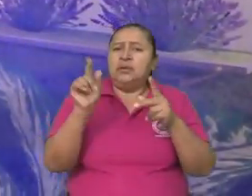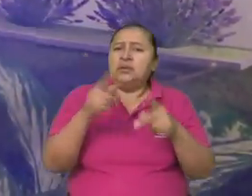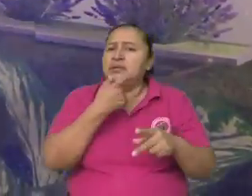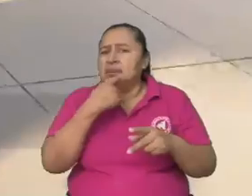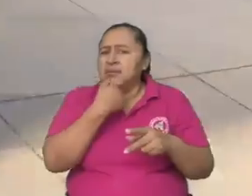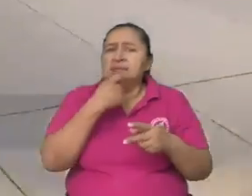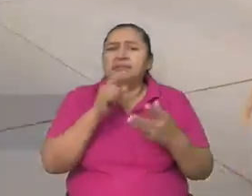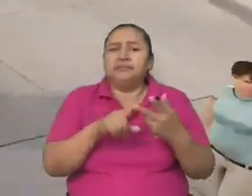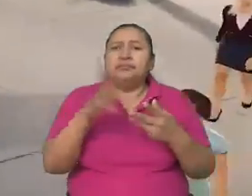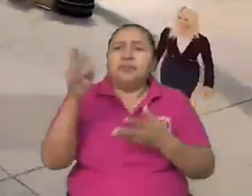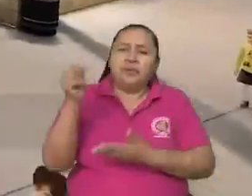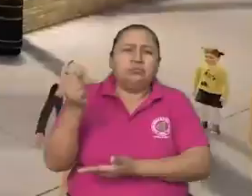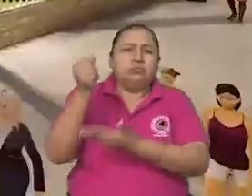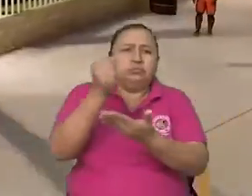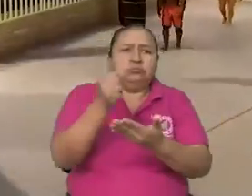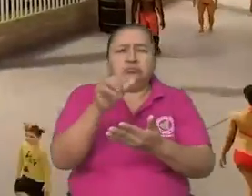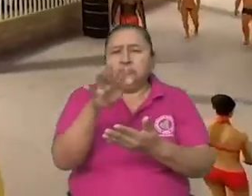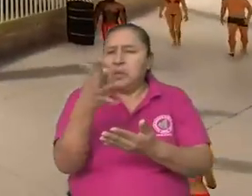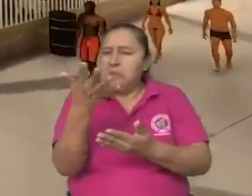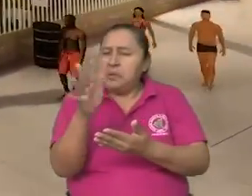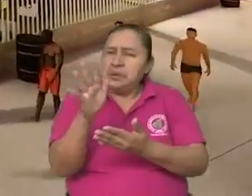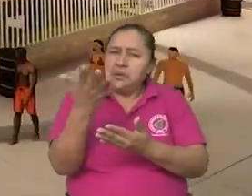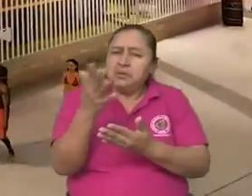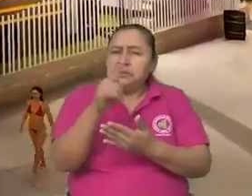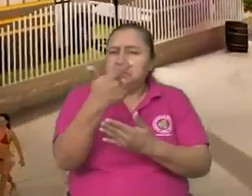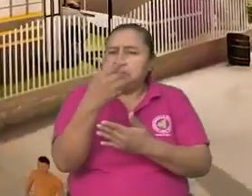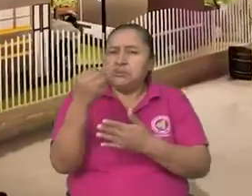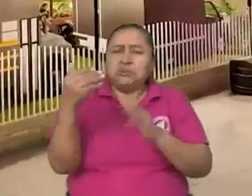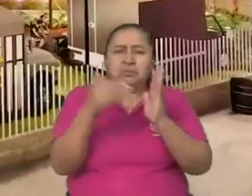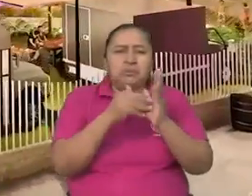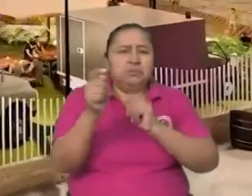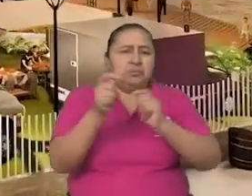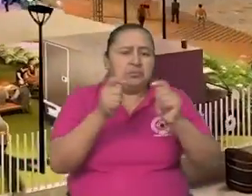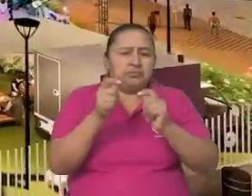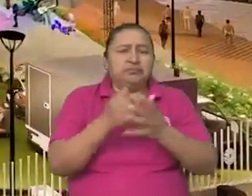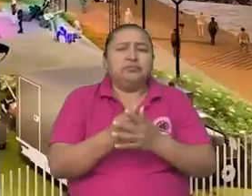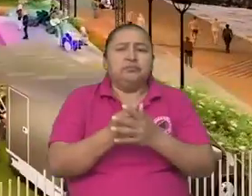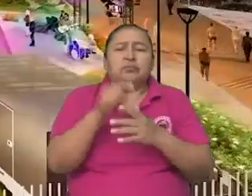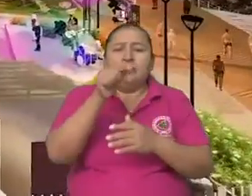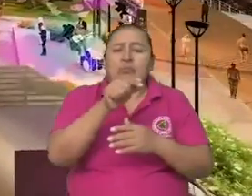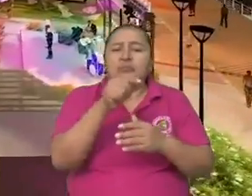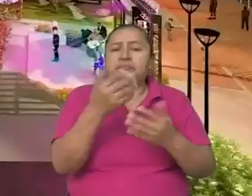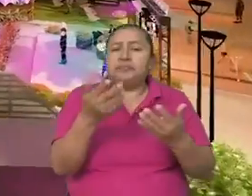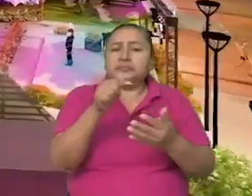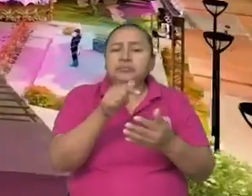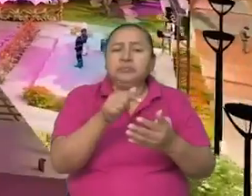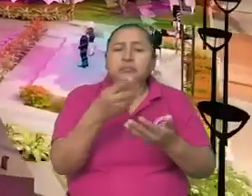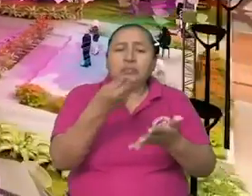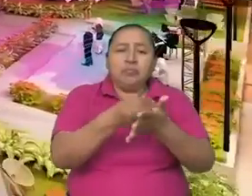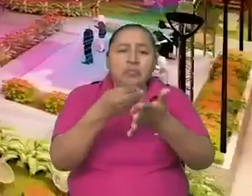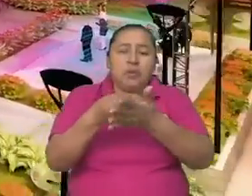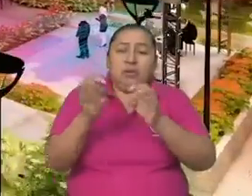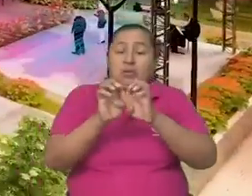Invirtieron, la primera inversión que hicieron ahorita anda por los $70,000 en lo que es la compra